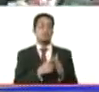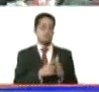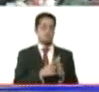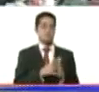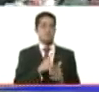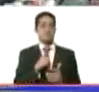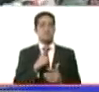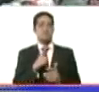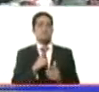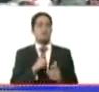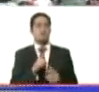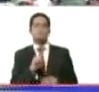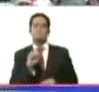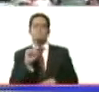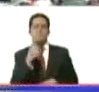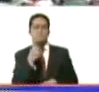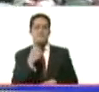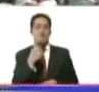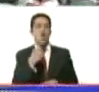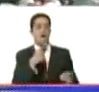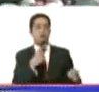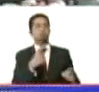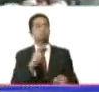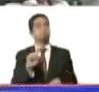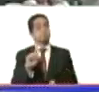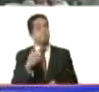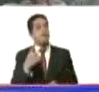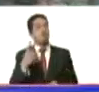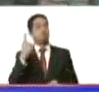para su aplicación serán los ejercicios militares.